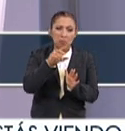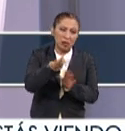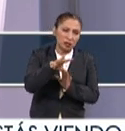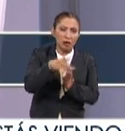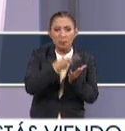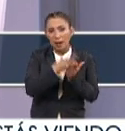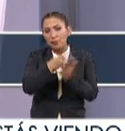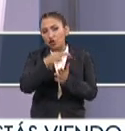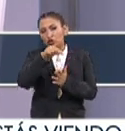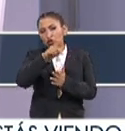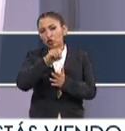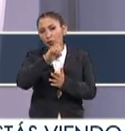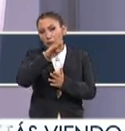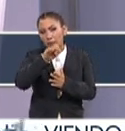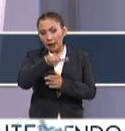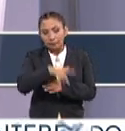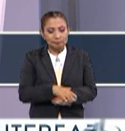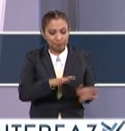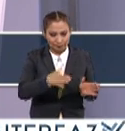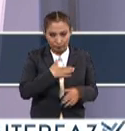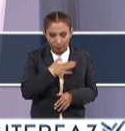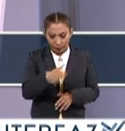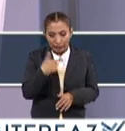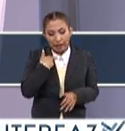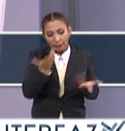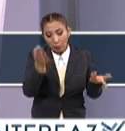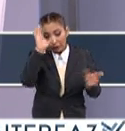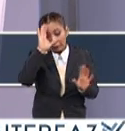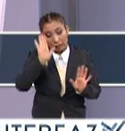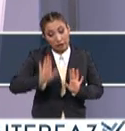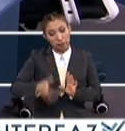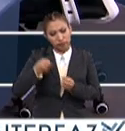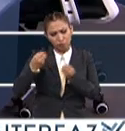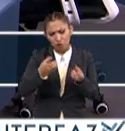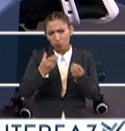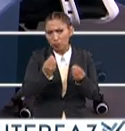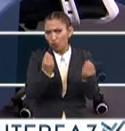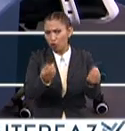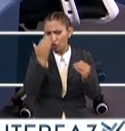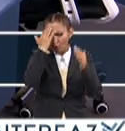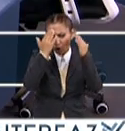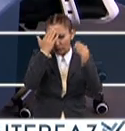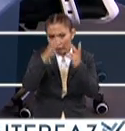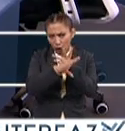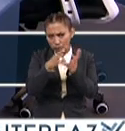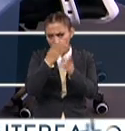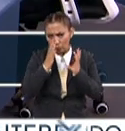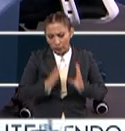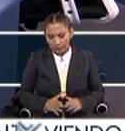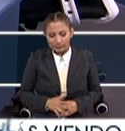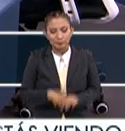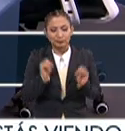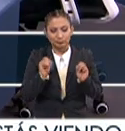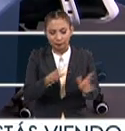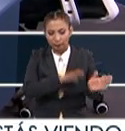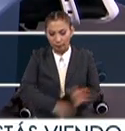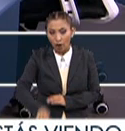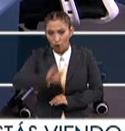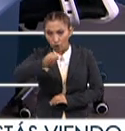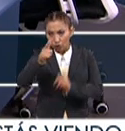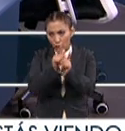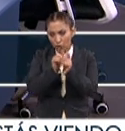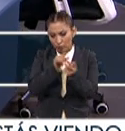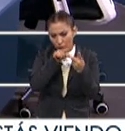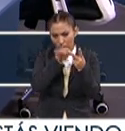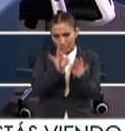19 premios Nobel con este. Entonces, sí, es una ciencia que ha aportado mucho al conocimiento en este sentido. Bueno, el otro